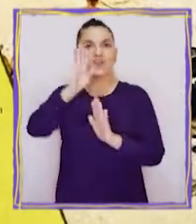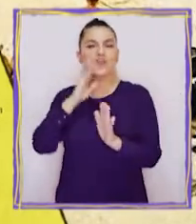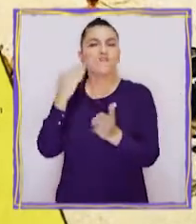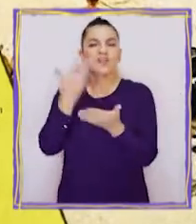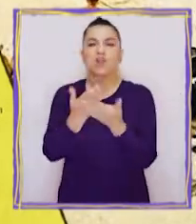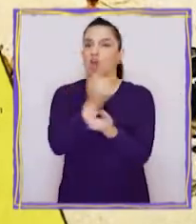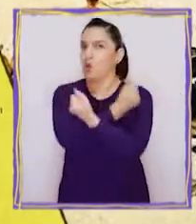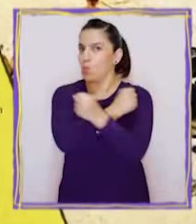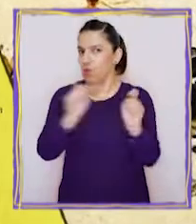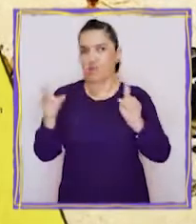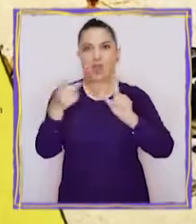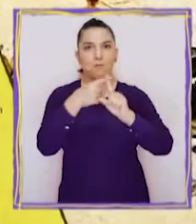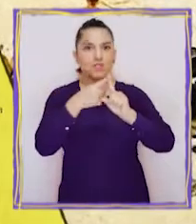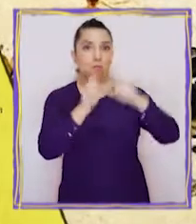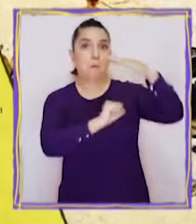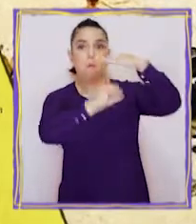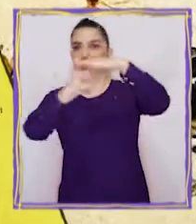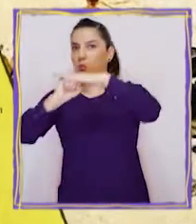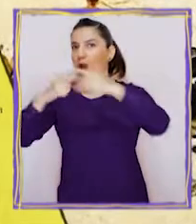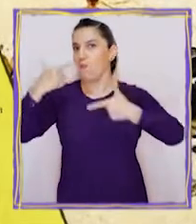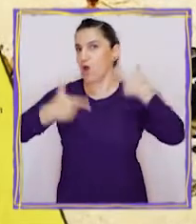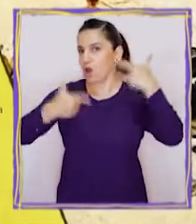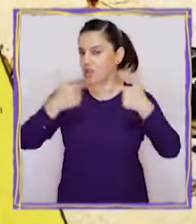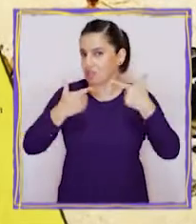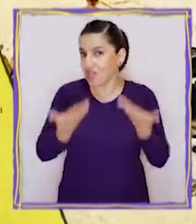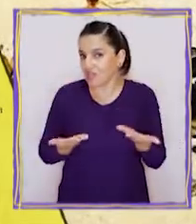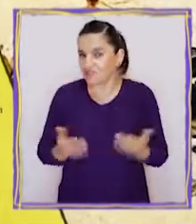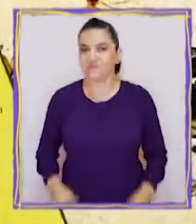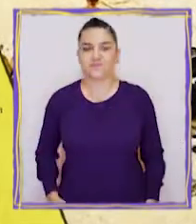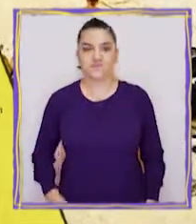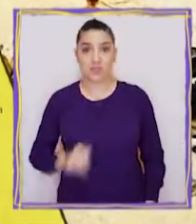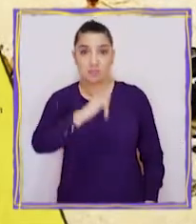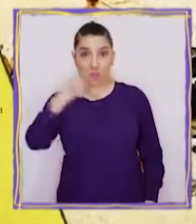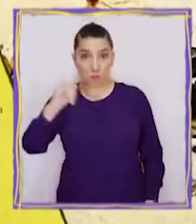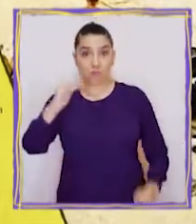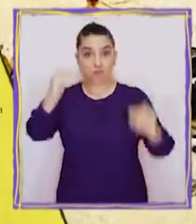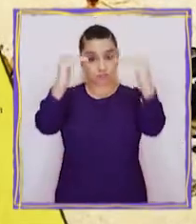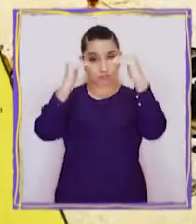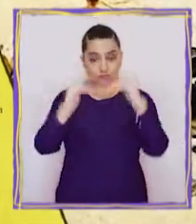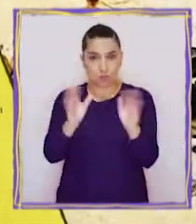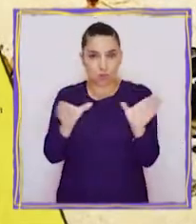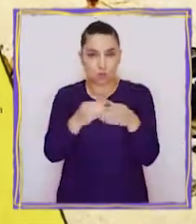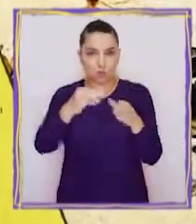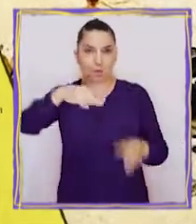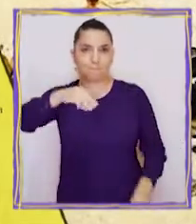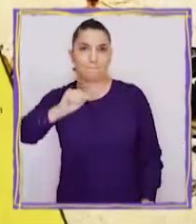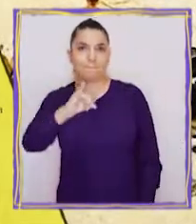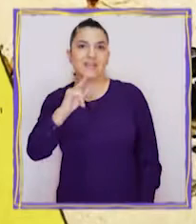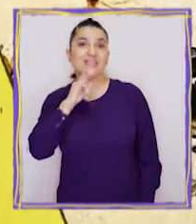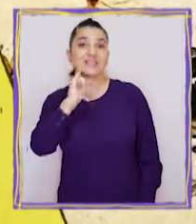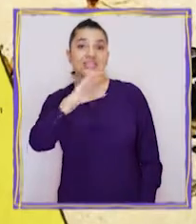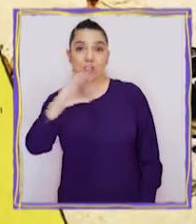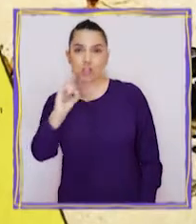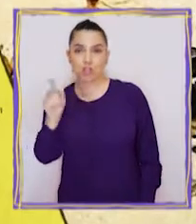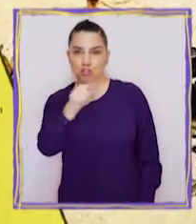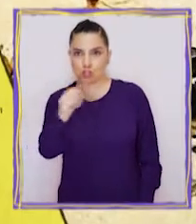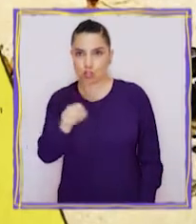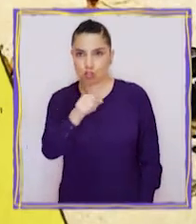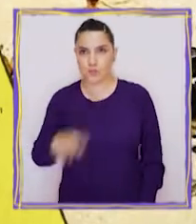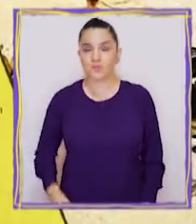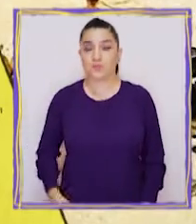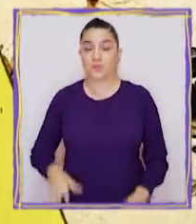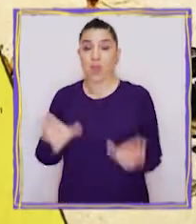pero no podían participar de los altos cargos políticos. Luego están los mestizos, surgidos de la mezcla